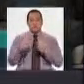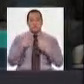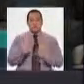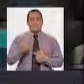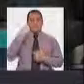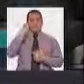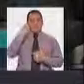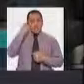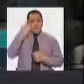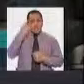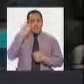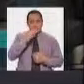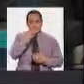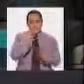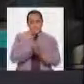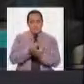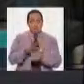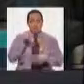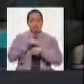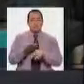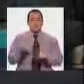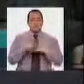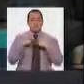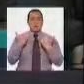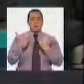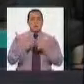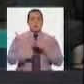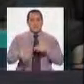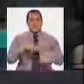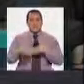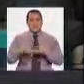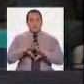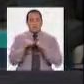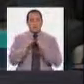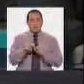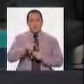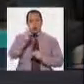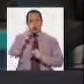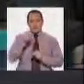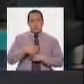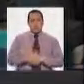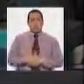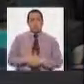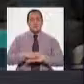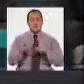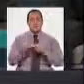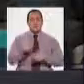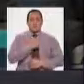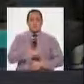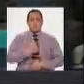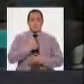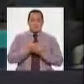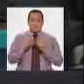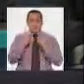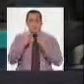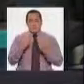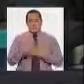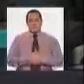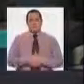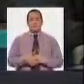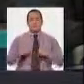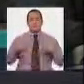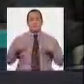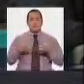se reflexione seriamente sobre el daño que se está haciendo al país con este penoso asunto.